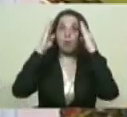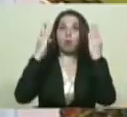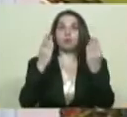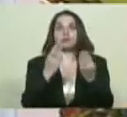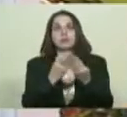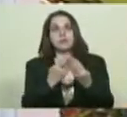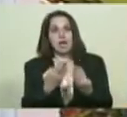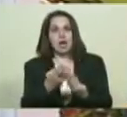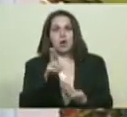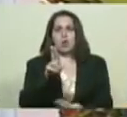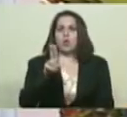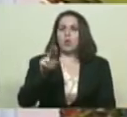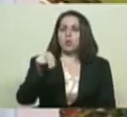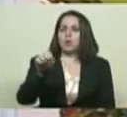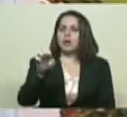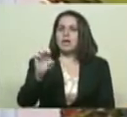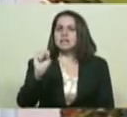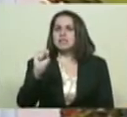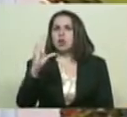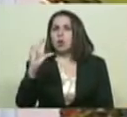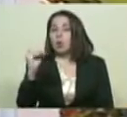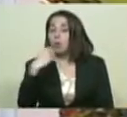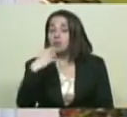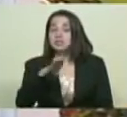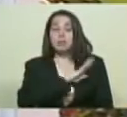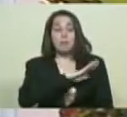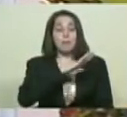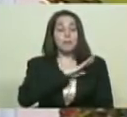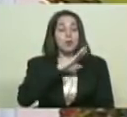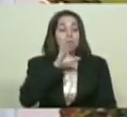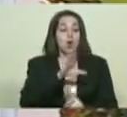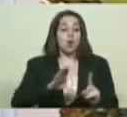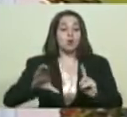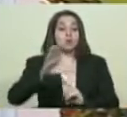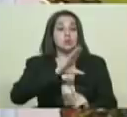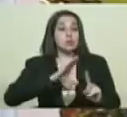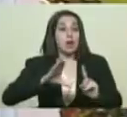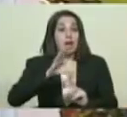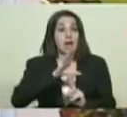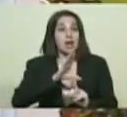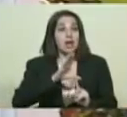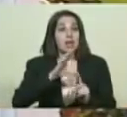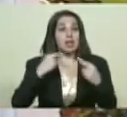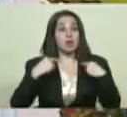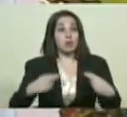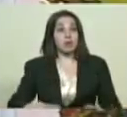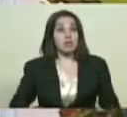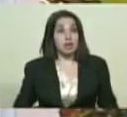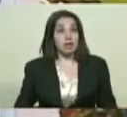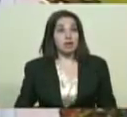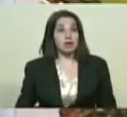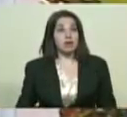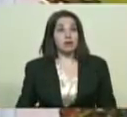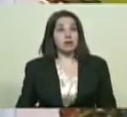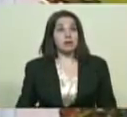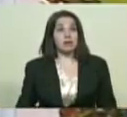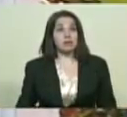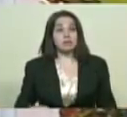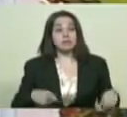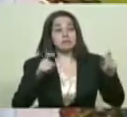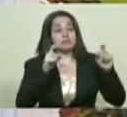UNESCO como patrimonio cultural de la humanidad, le he dado las instrucciones al